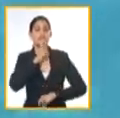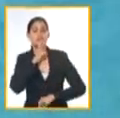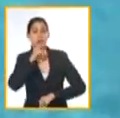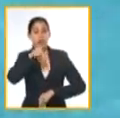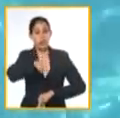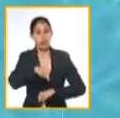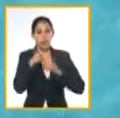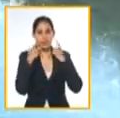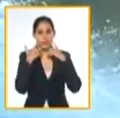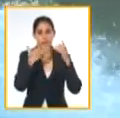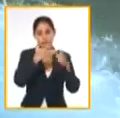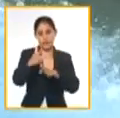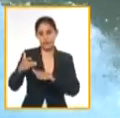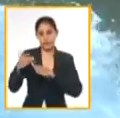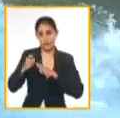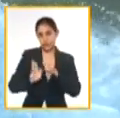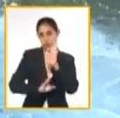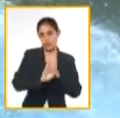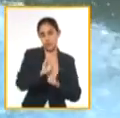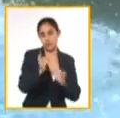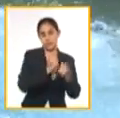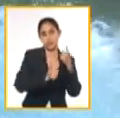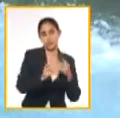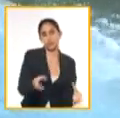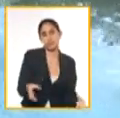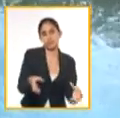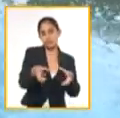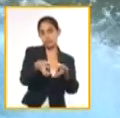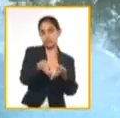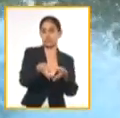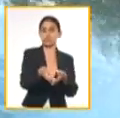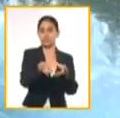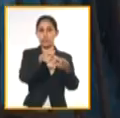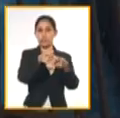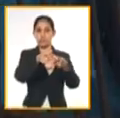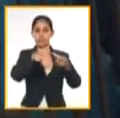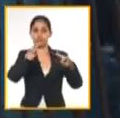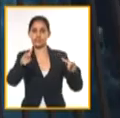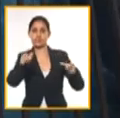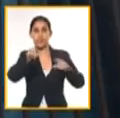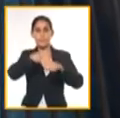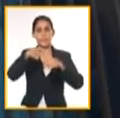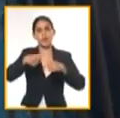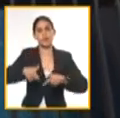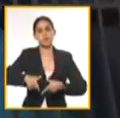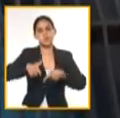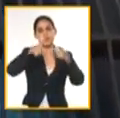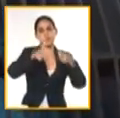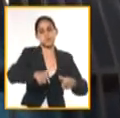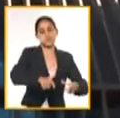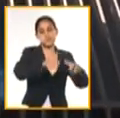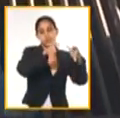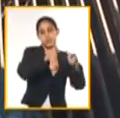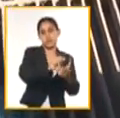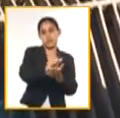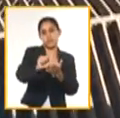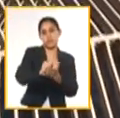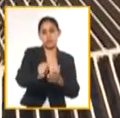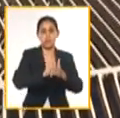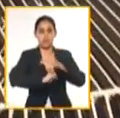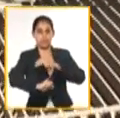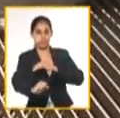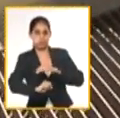activó los grupos electrógenos en los acueductos que disponen de ellos y mantuvo el servicio en los que son por gravedad.